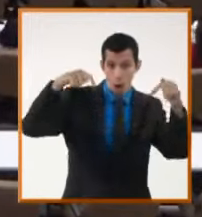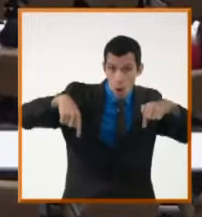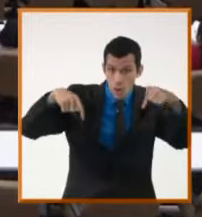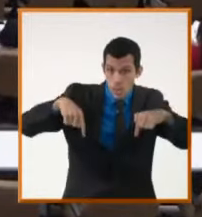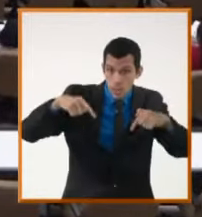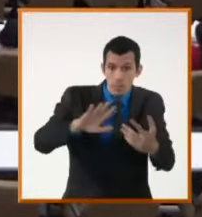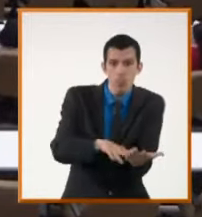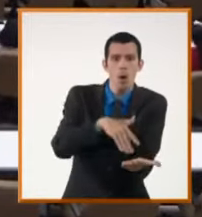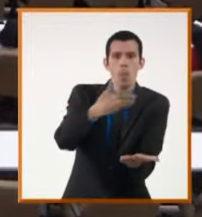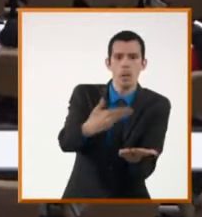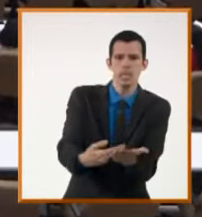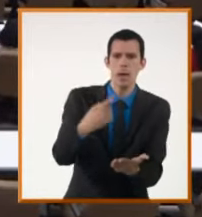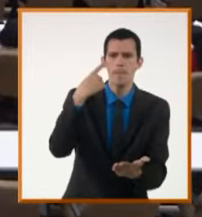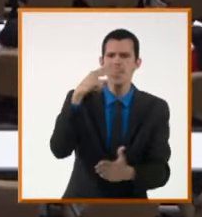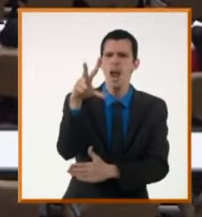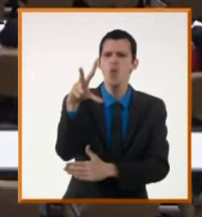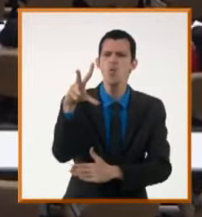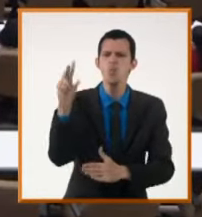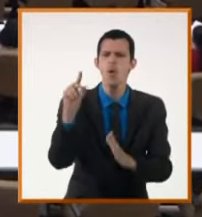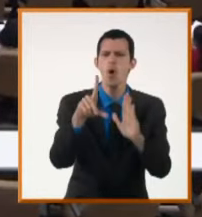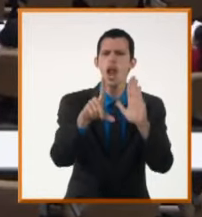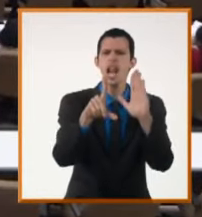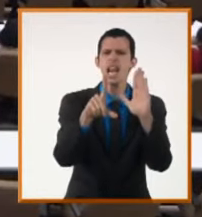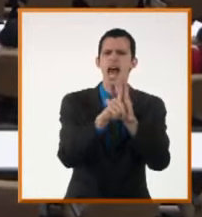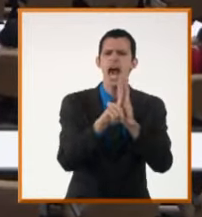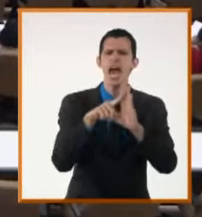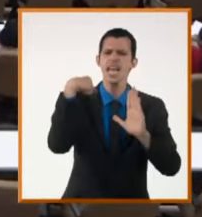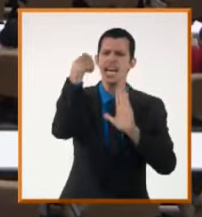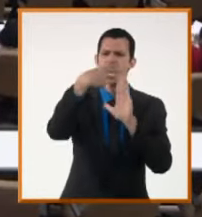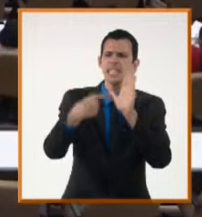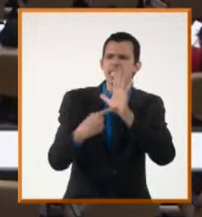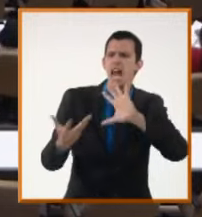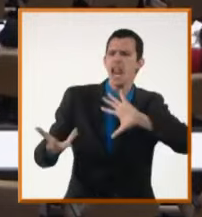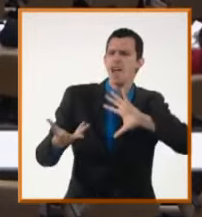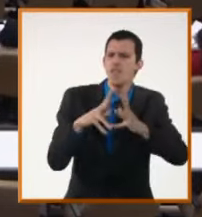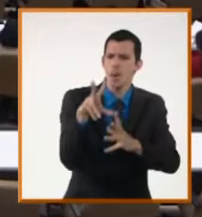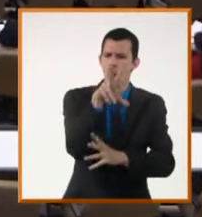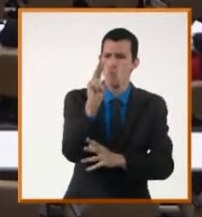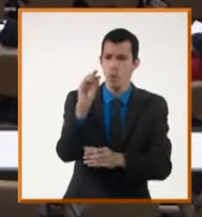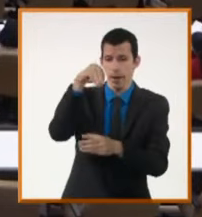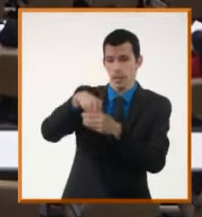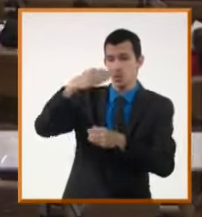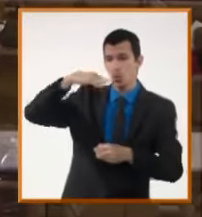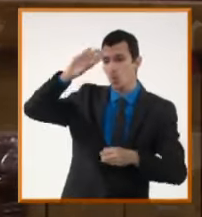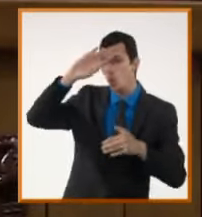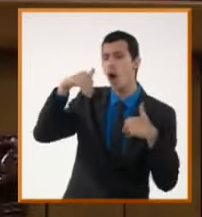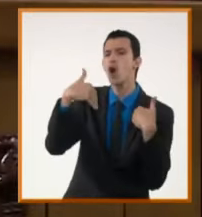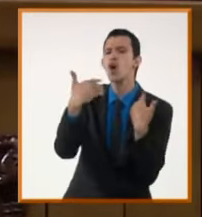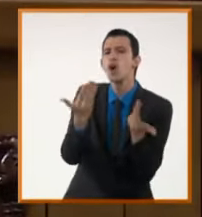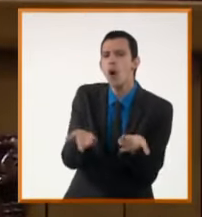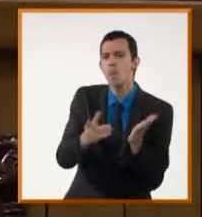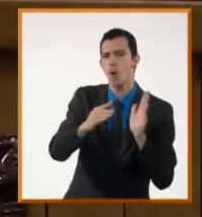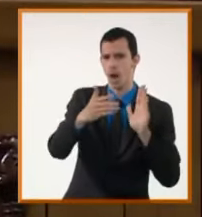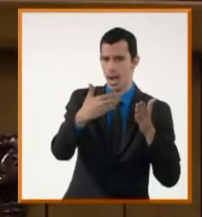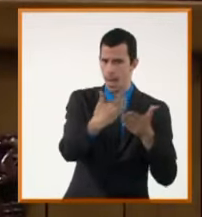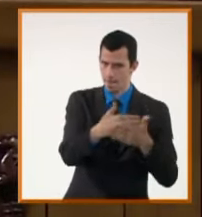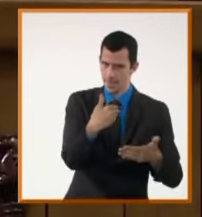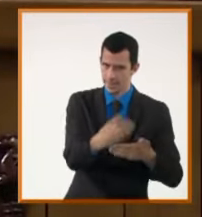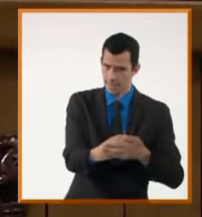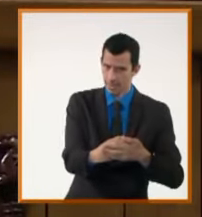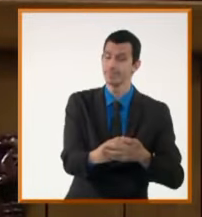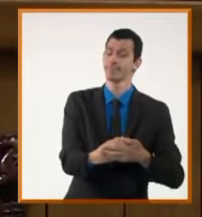por su complejidad, por el nivel de participación y escuchando las opiniones de muchas personas y expertos,